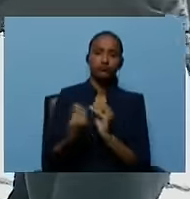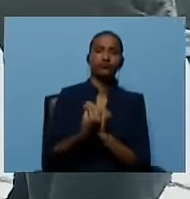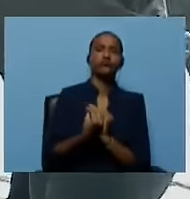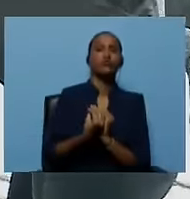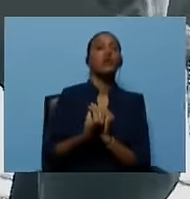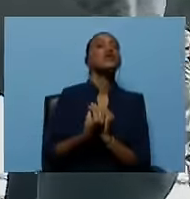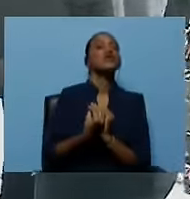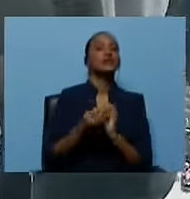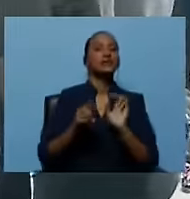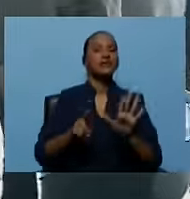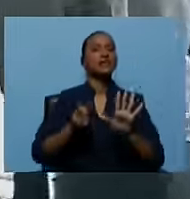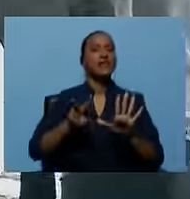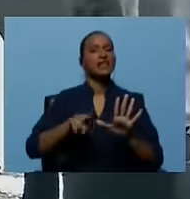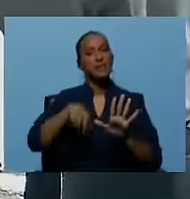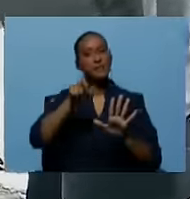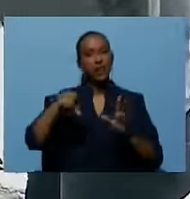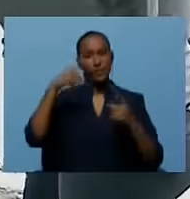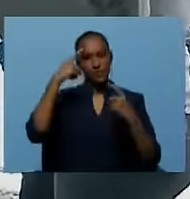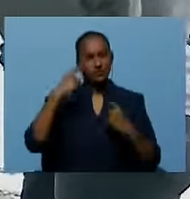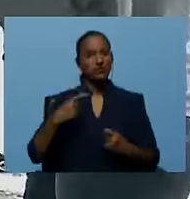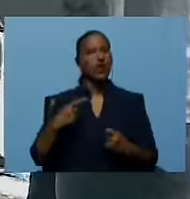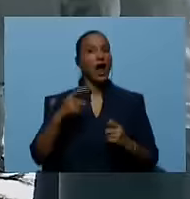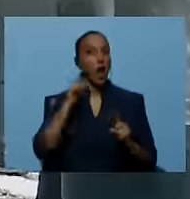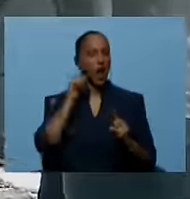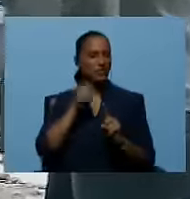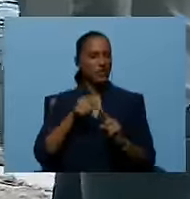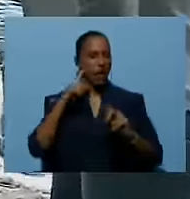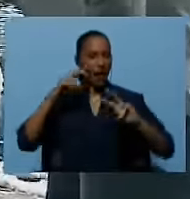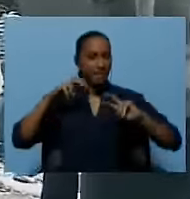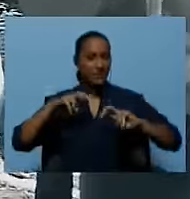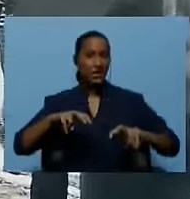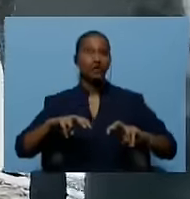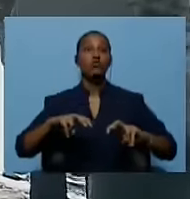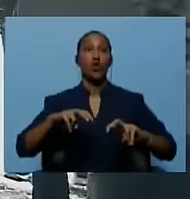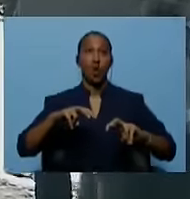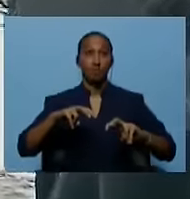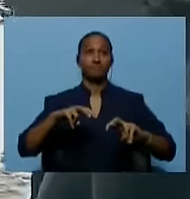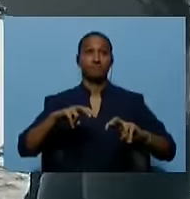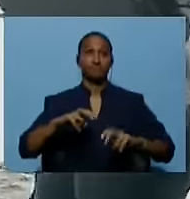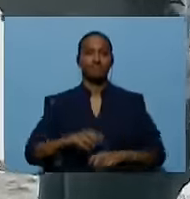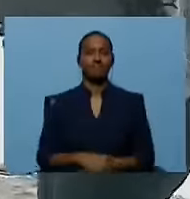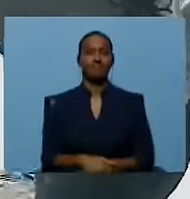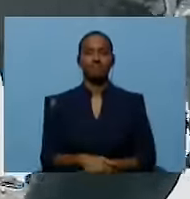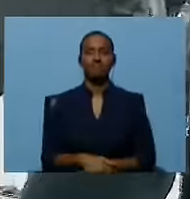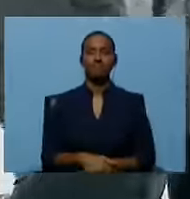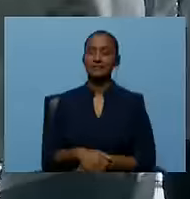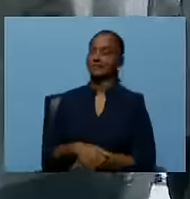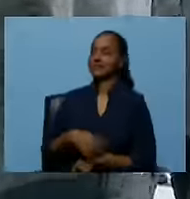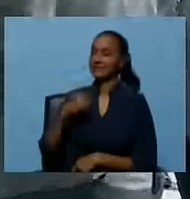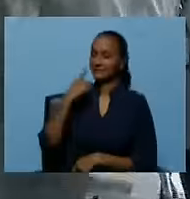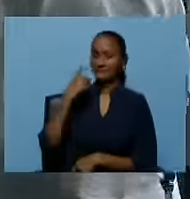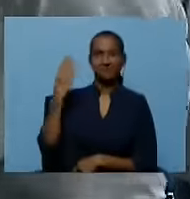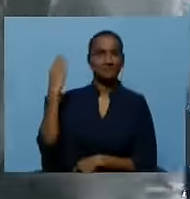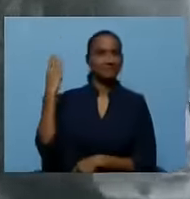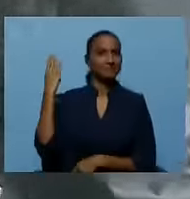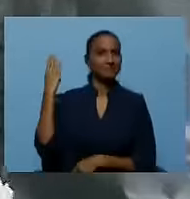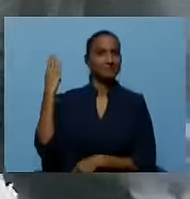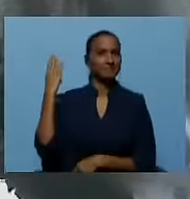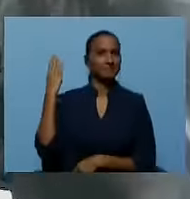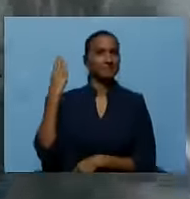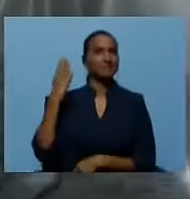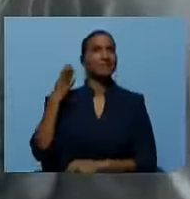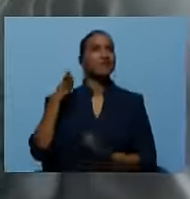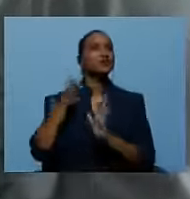profesionales mujeres dedicadas a la investigación científica en Venezuela. El diseño de la planta baja, la mezanina. ¿Este edificio va a tener